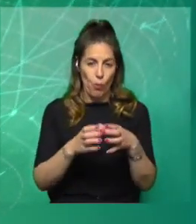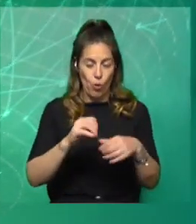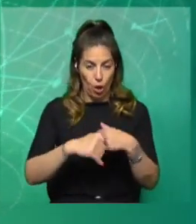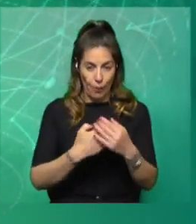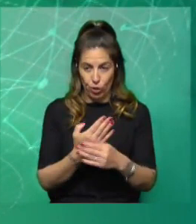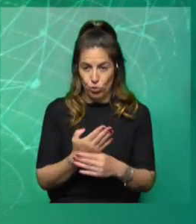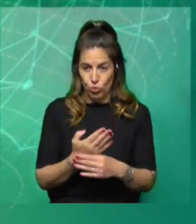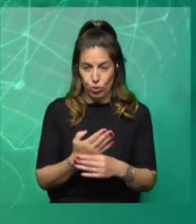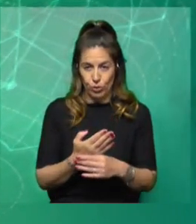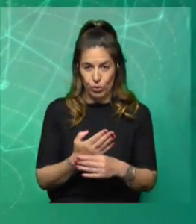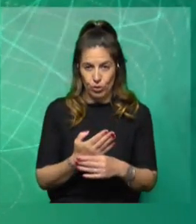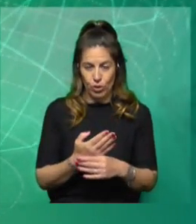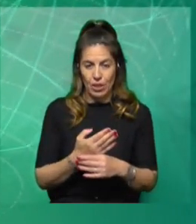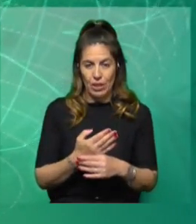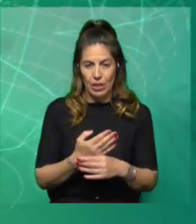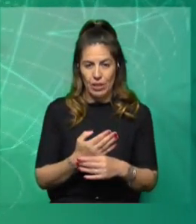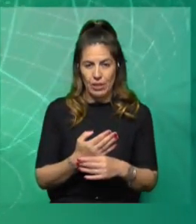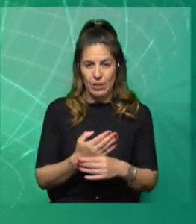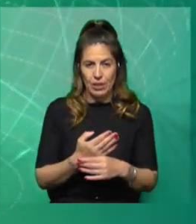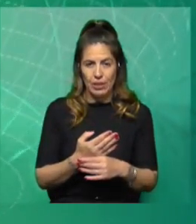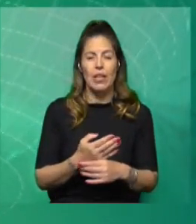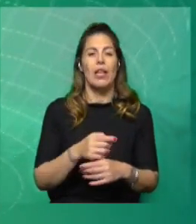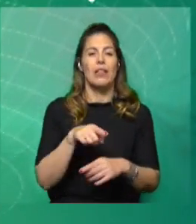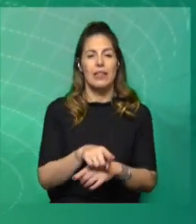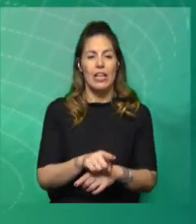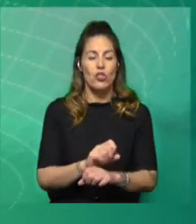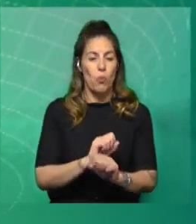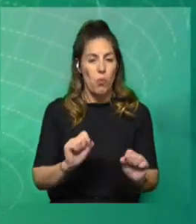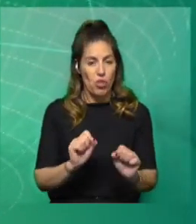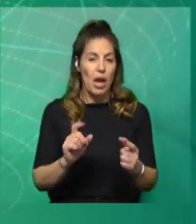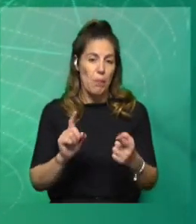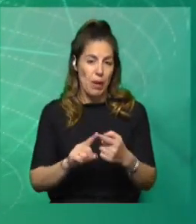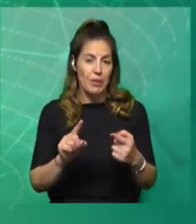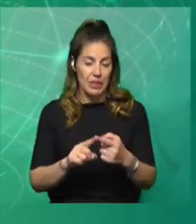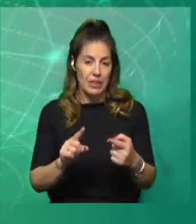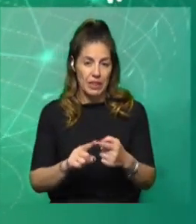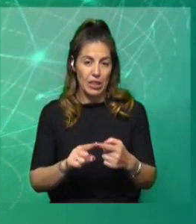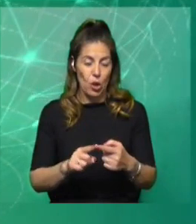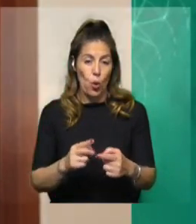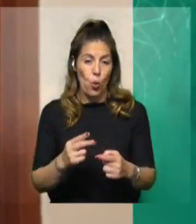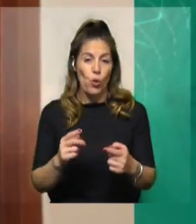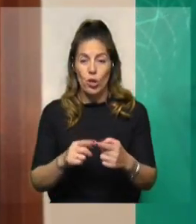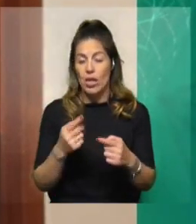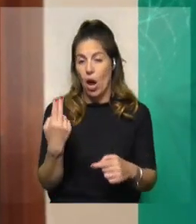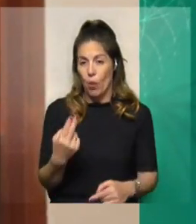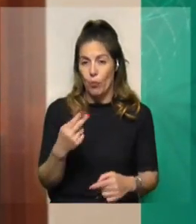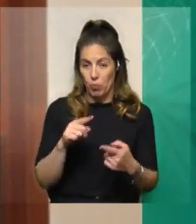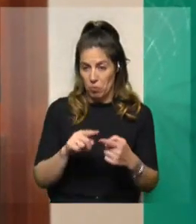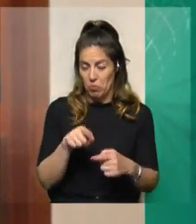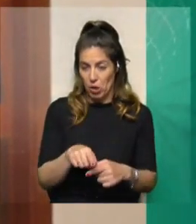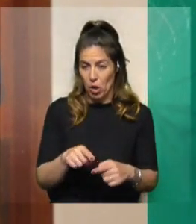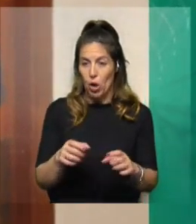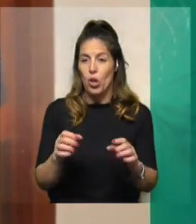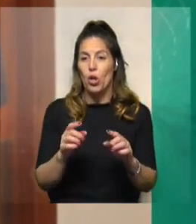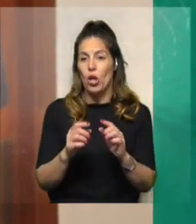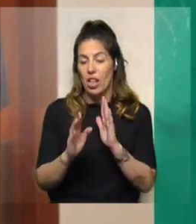Mercosur, de que eso no es optativo de estar haciendo un acuerdo bilateral de libre comercio con China. Por supuesto que